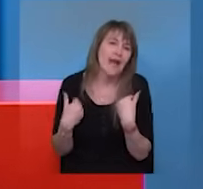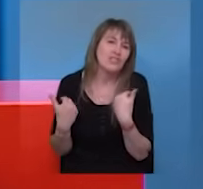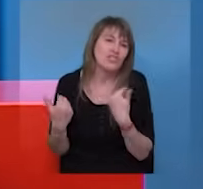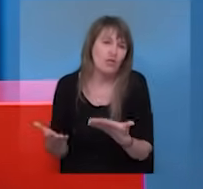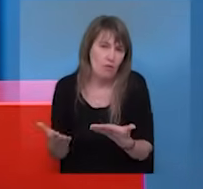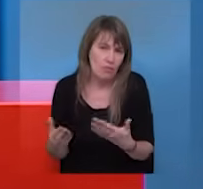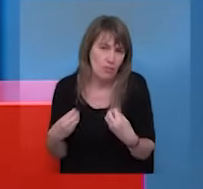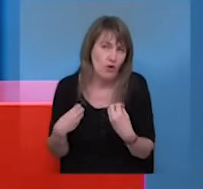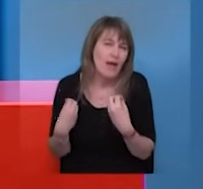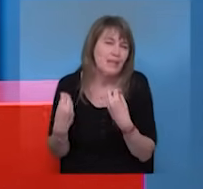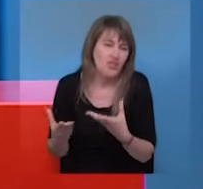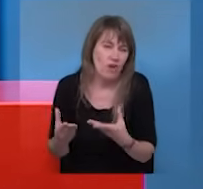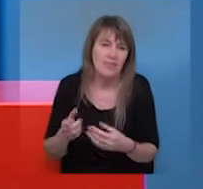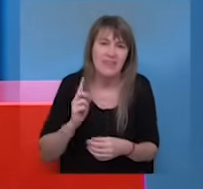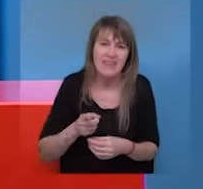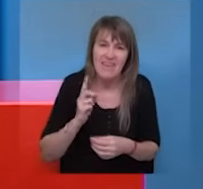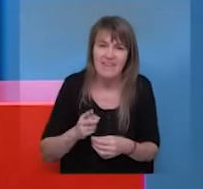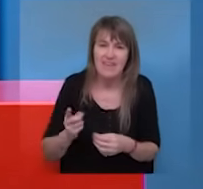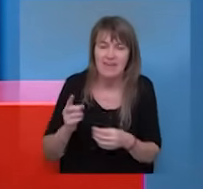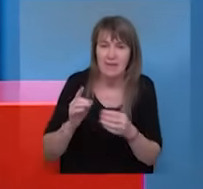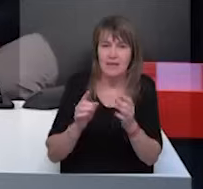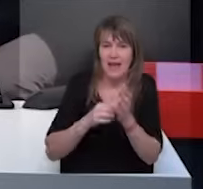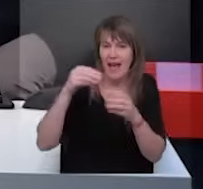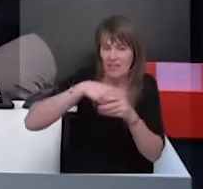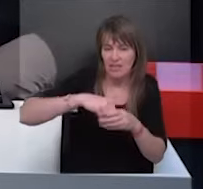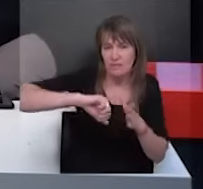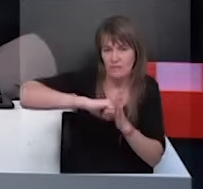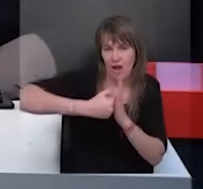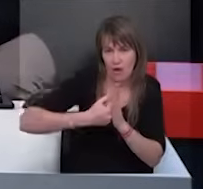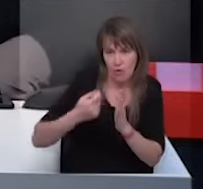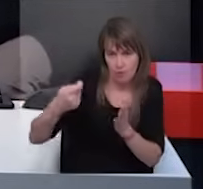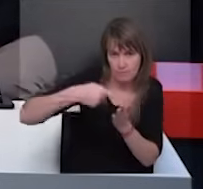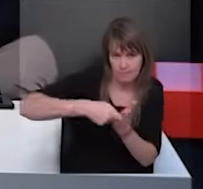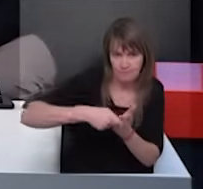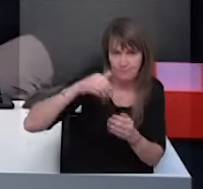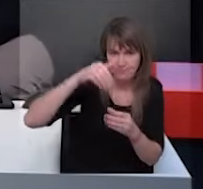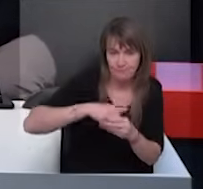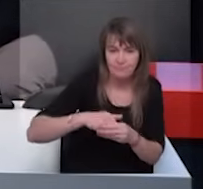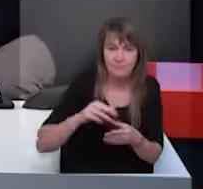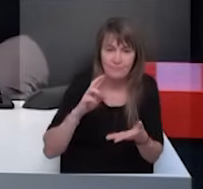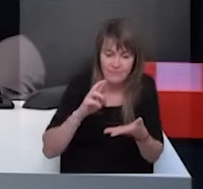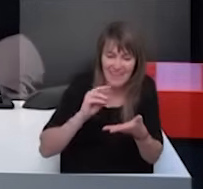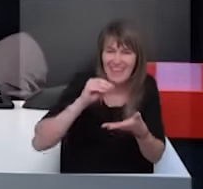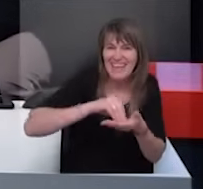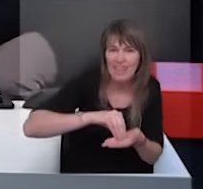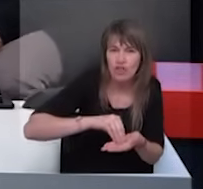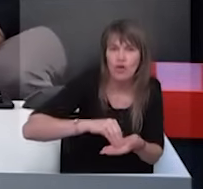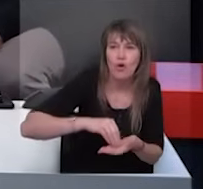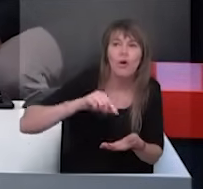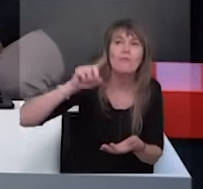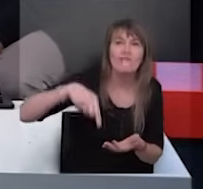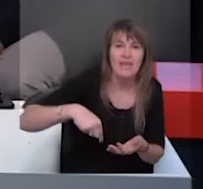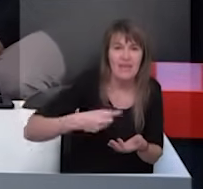por vía por vía electrónica este donde queda un registro una huella de dónde entra el